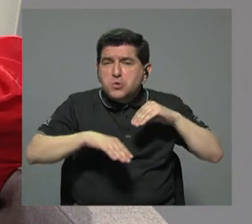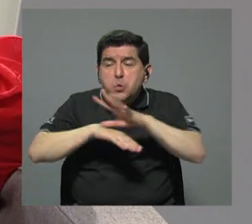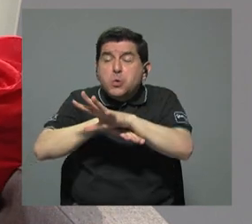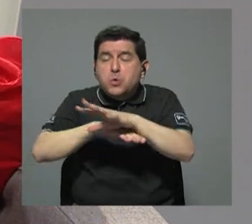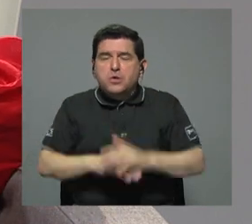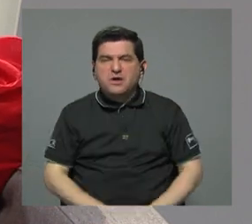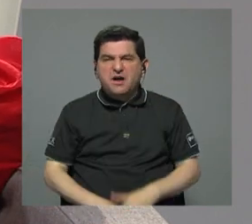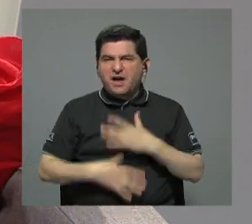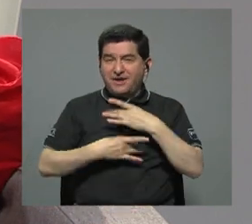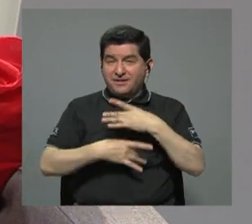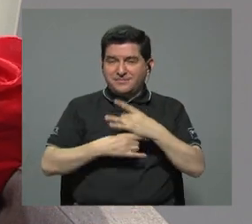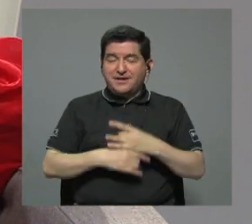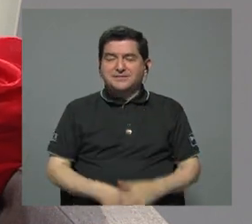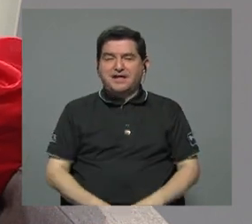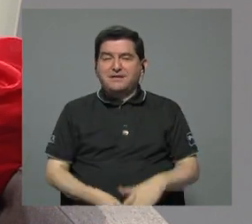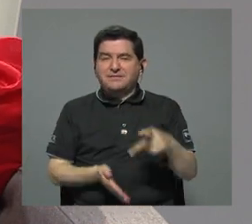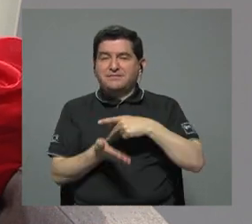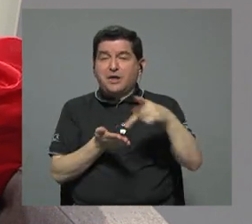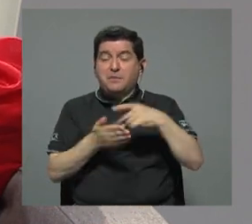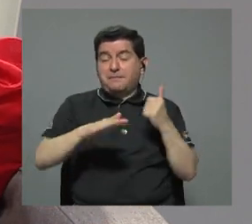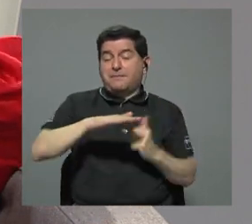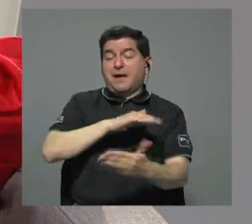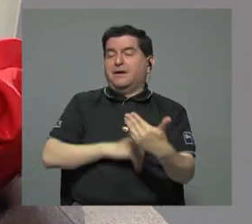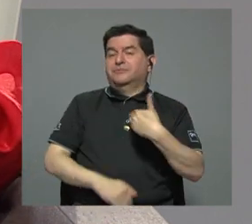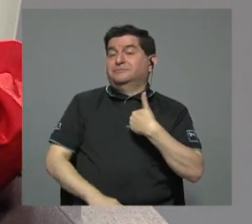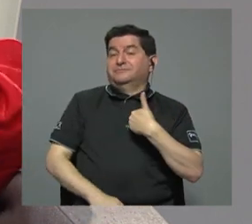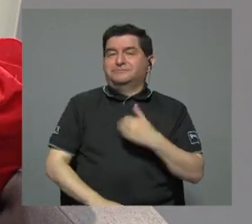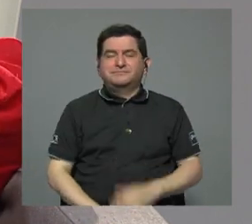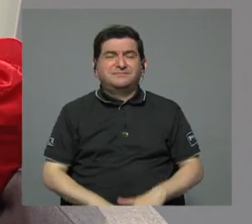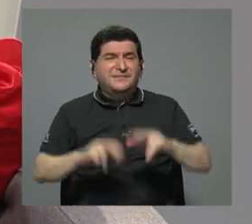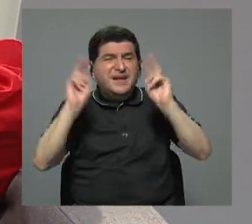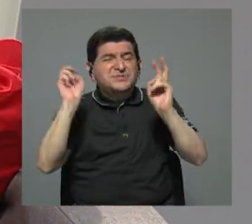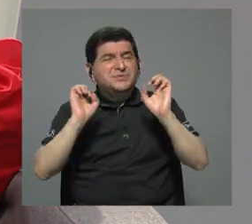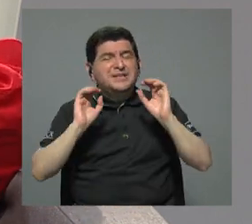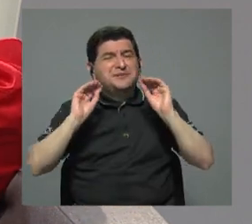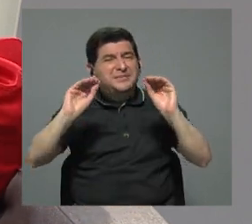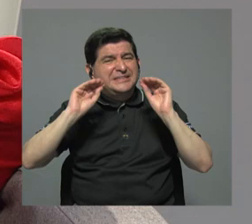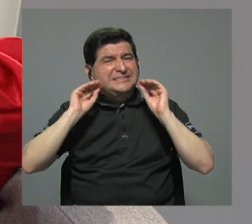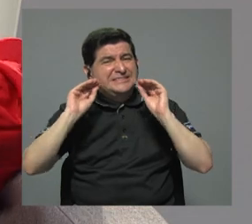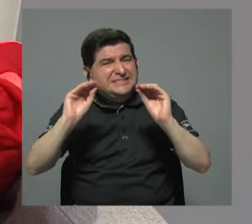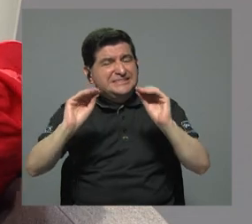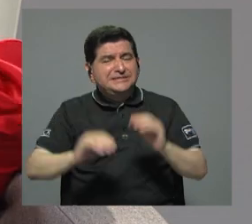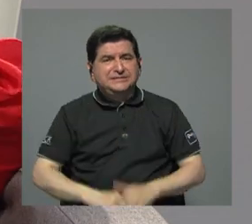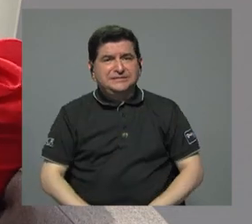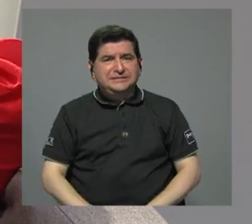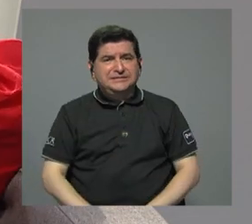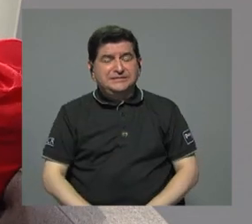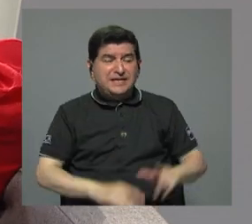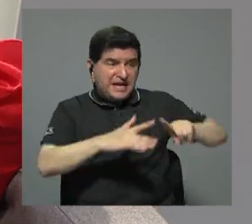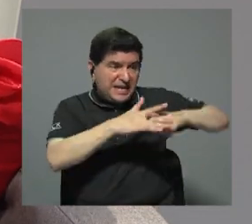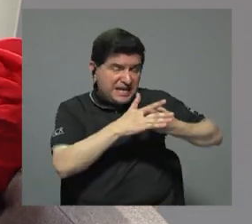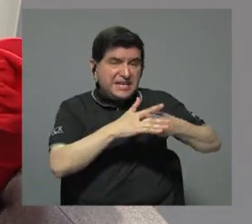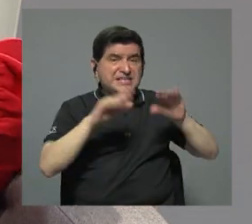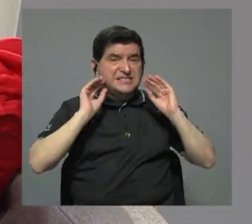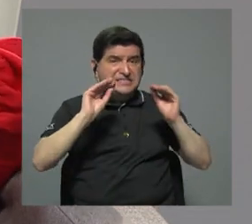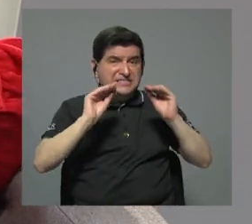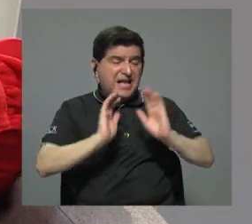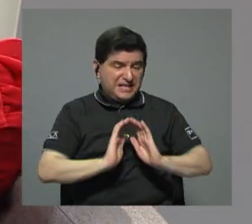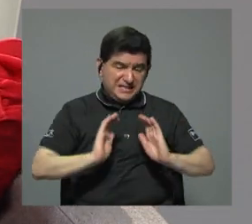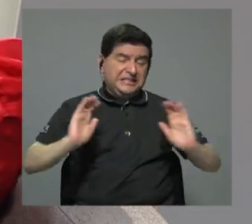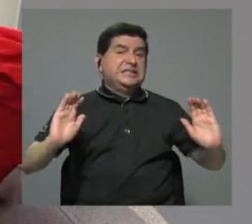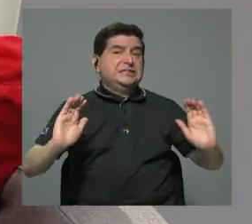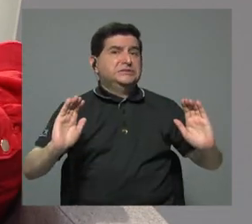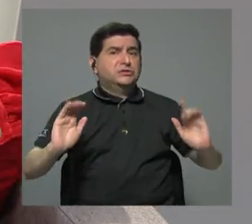recibir una dádiva etcétera etcétera esto es un tema de educación es un tema que arranca con la educación desde los niños